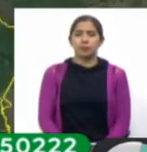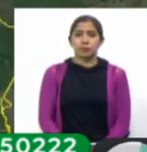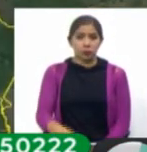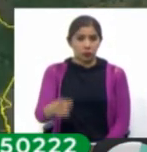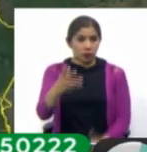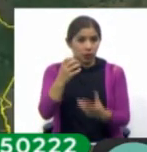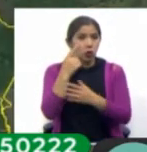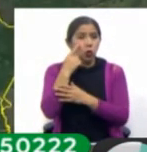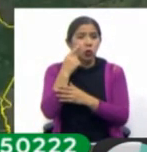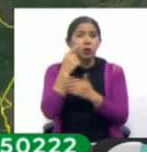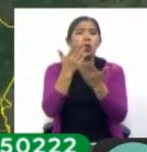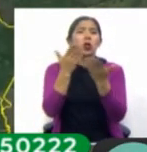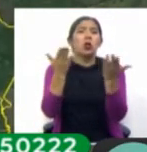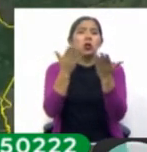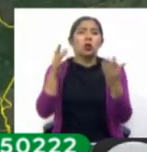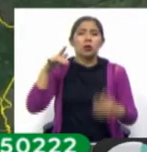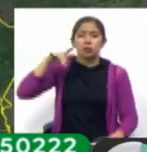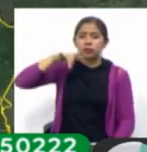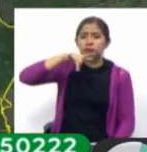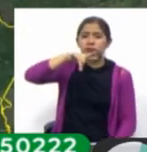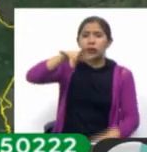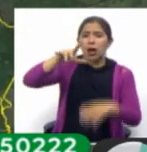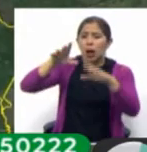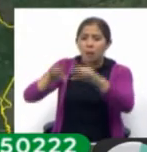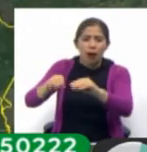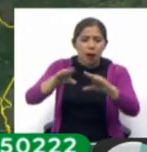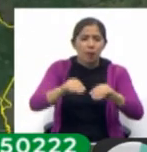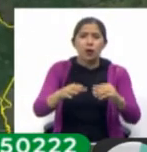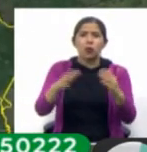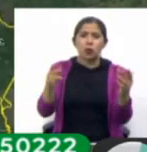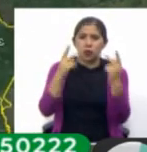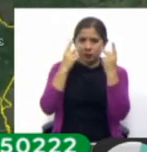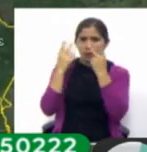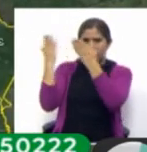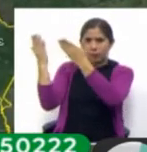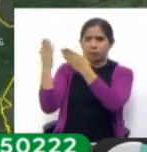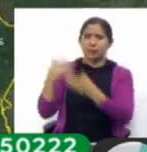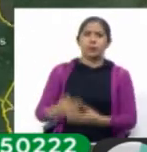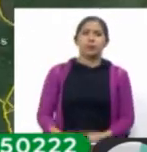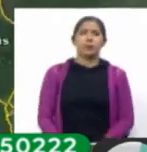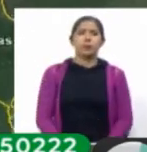Conozca las áreas donde el supertanker realizó su primera misión.